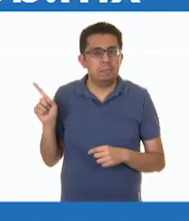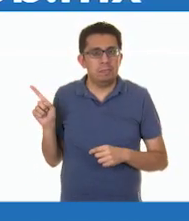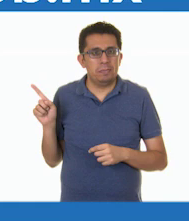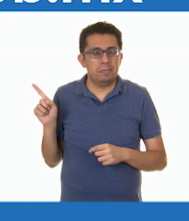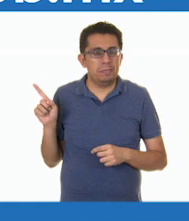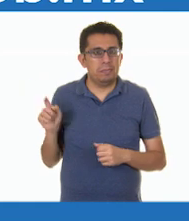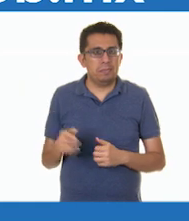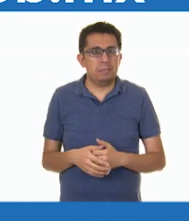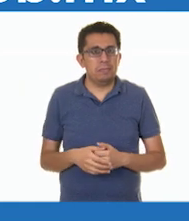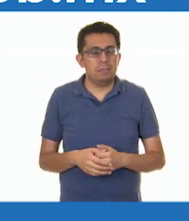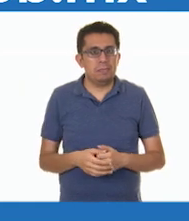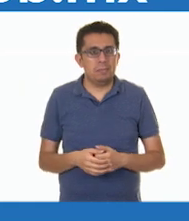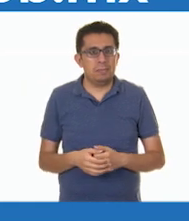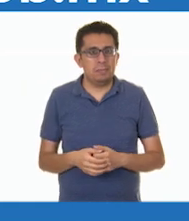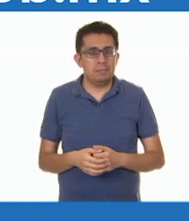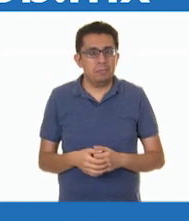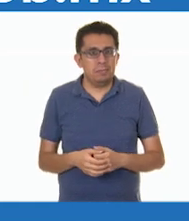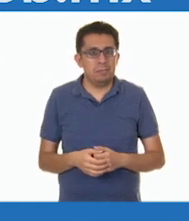conaliteg.cep.gov.mx.